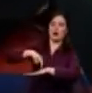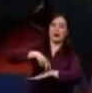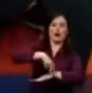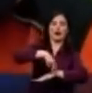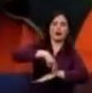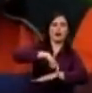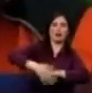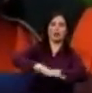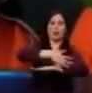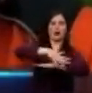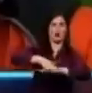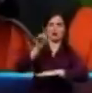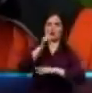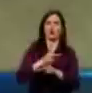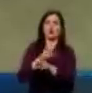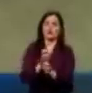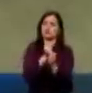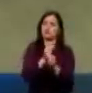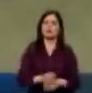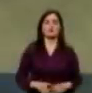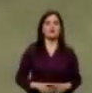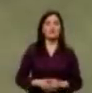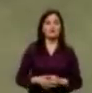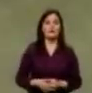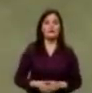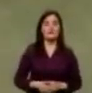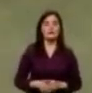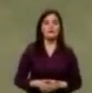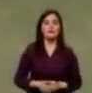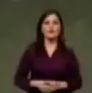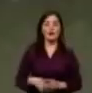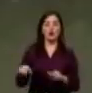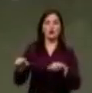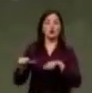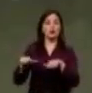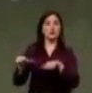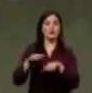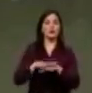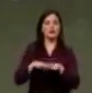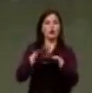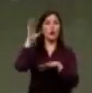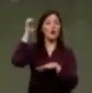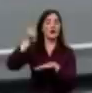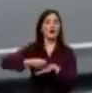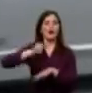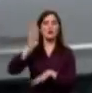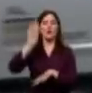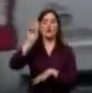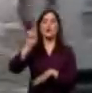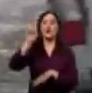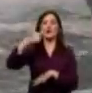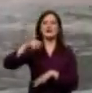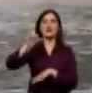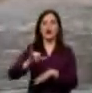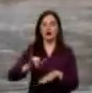que la gente no se acerque para precautelar su seguridad. En el sector de Huangarcucho y El Descanso, donde confluyen los ríos Cuenca y Burgay de Azogues, los